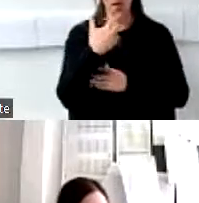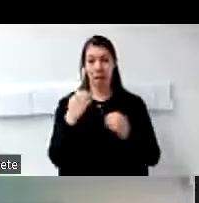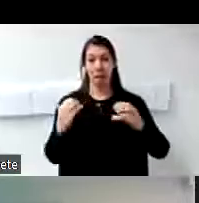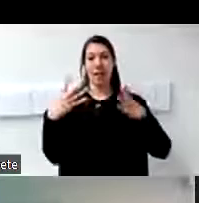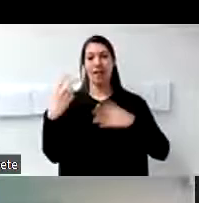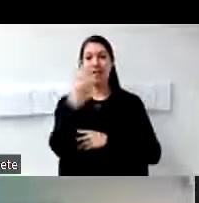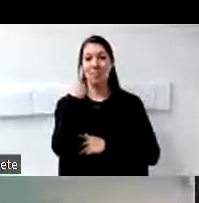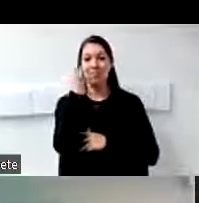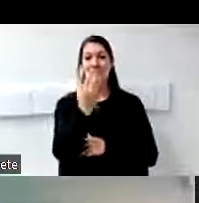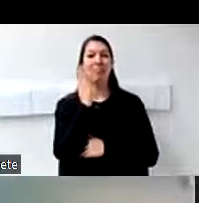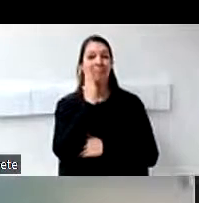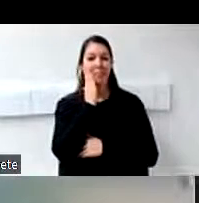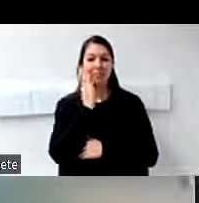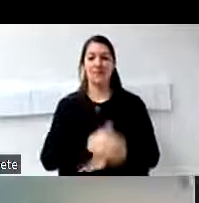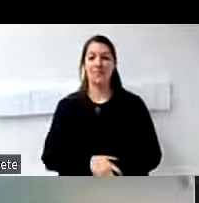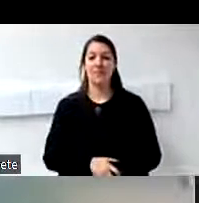¿Sí?